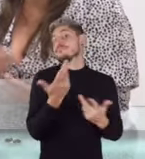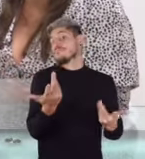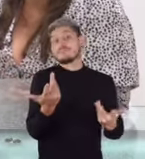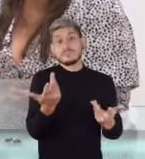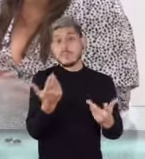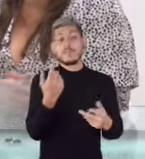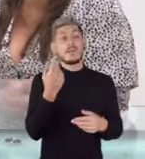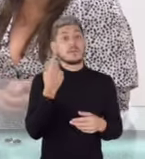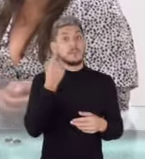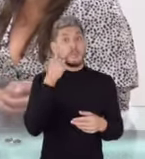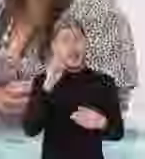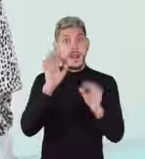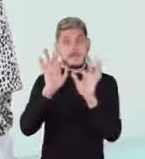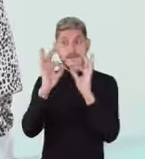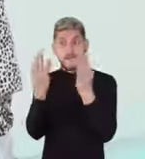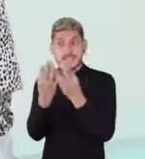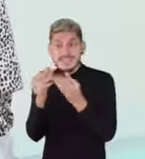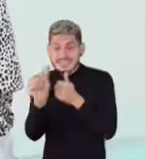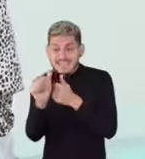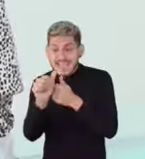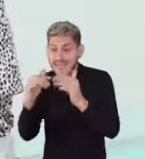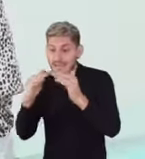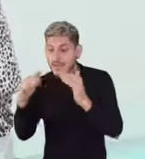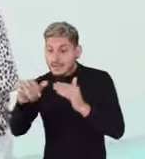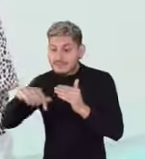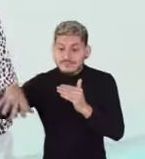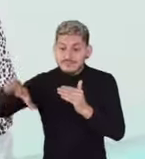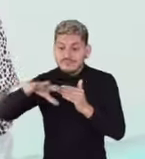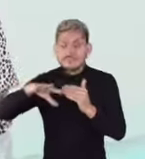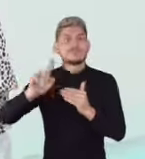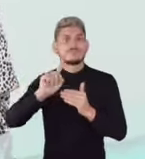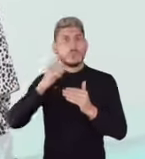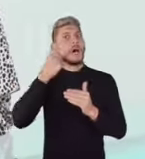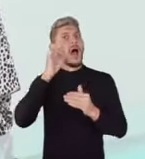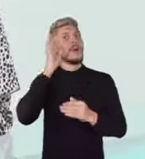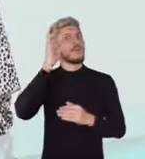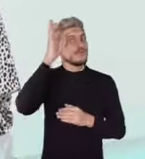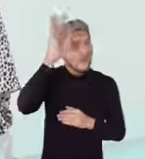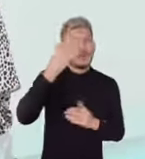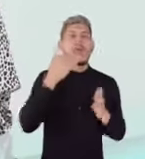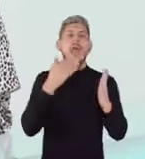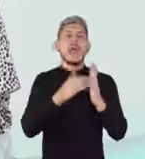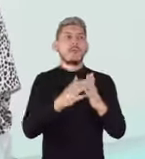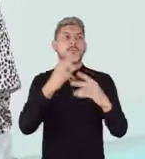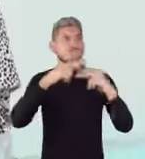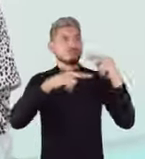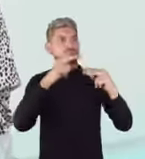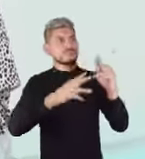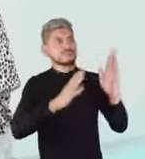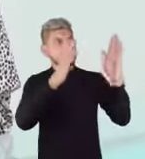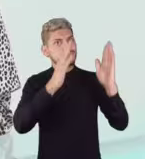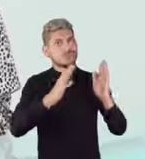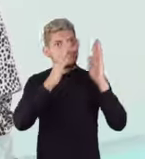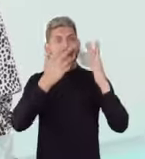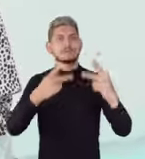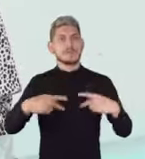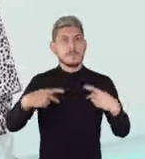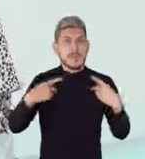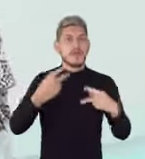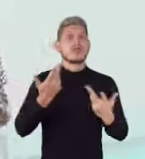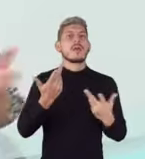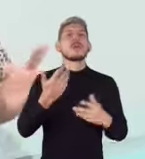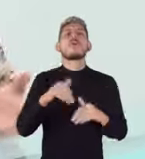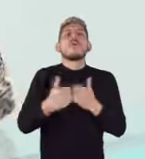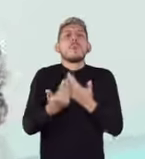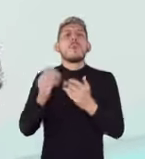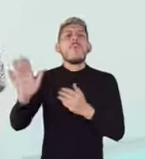las familias que están alrededor, sino para el futuro, para la proyección, por ejemplo, de algunos planes de vivienda, cómo está tratando el tema de MAPS,